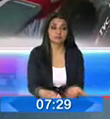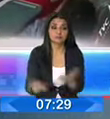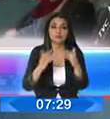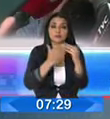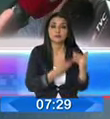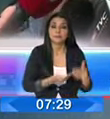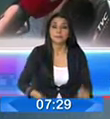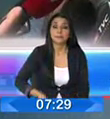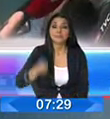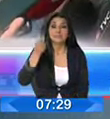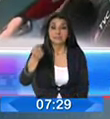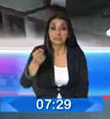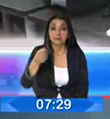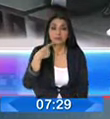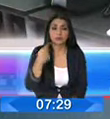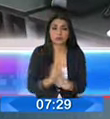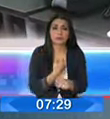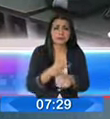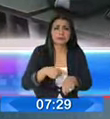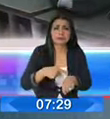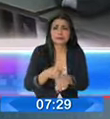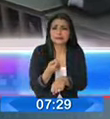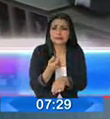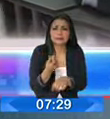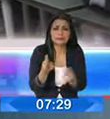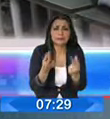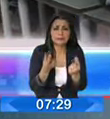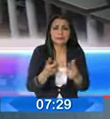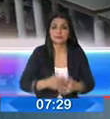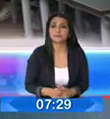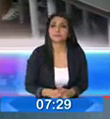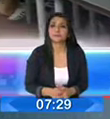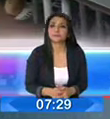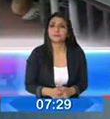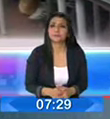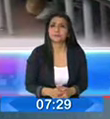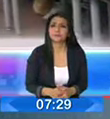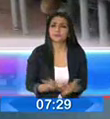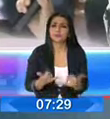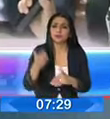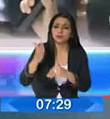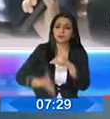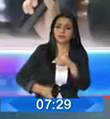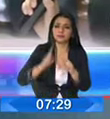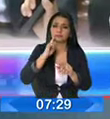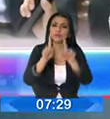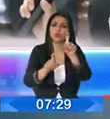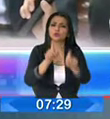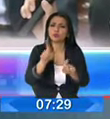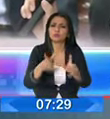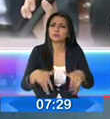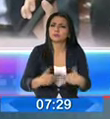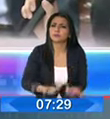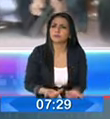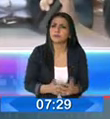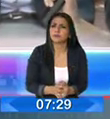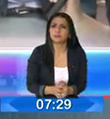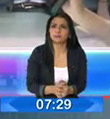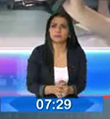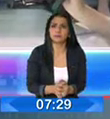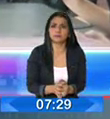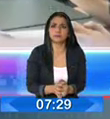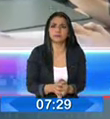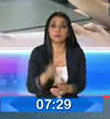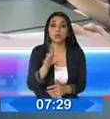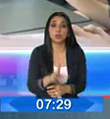Calondelet. Están trabajando contra reloj. Ahora, los plazos para que se ejecute la consulta, ¿cuáles son? ¿Cómo están? Bueno, lo que decíamos, el